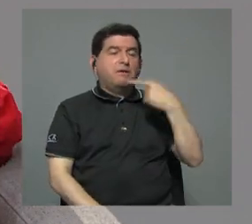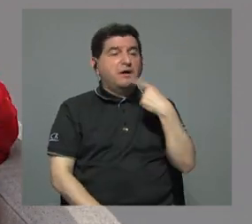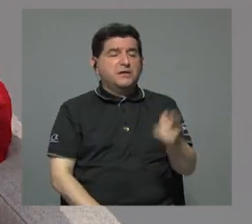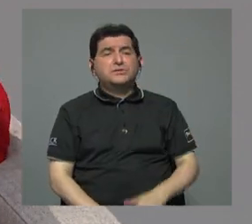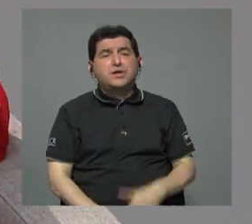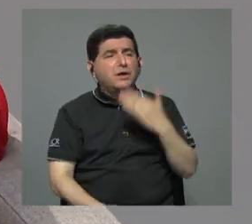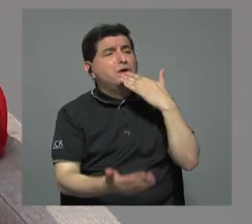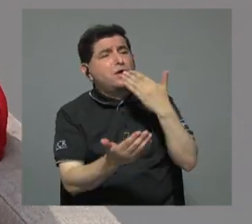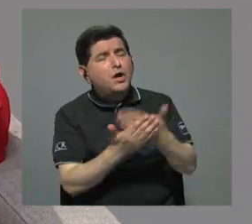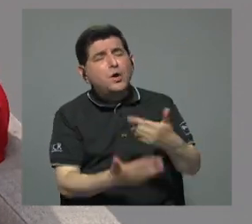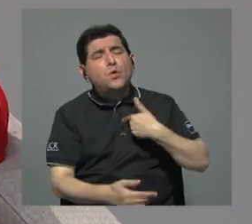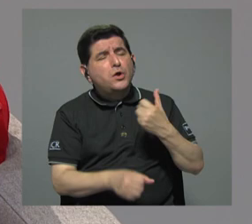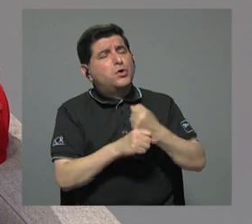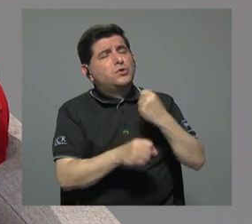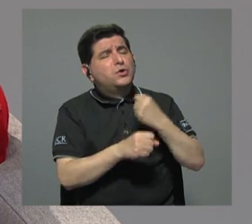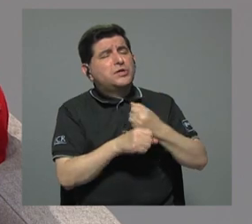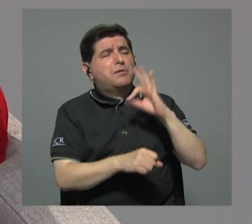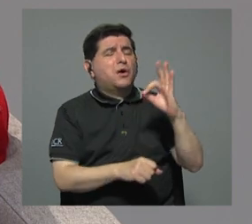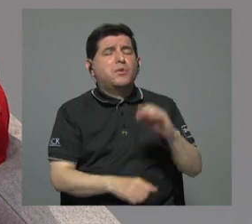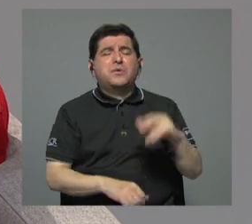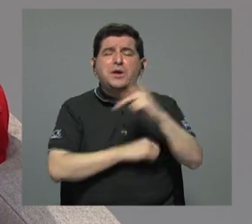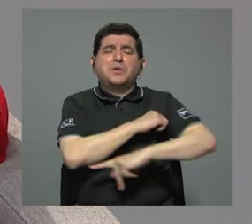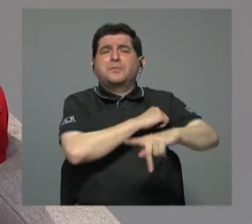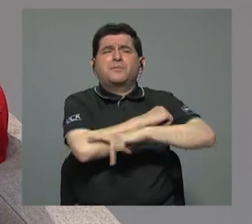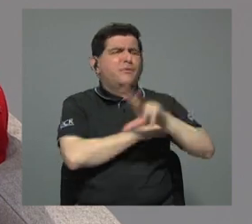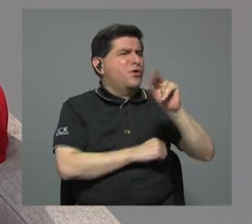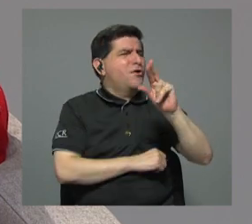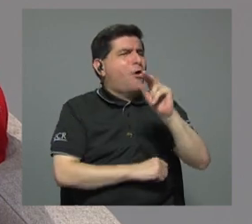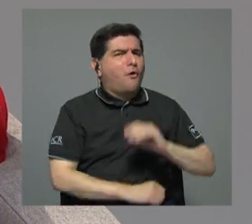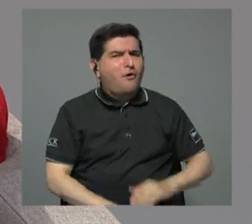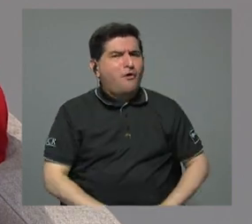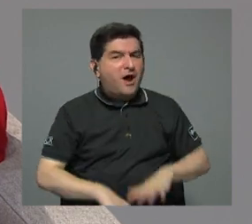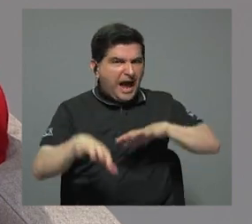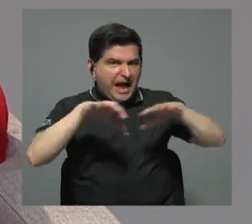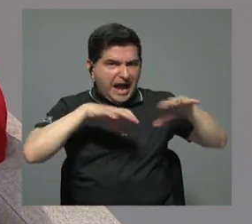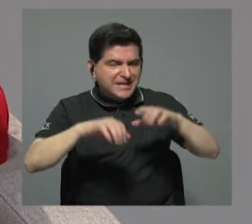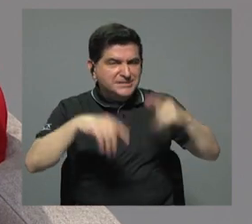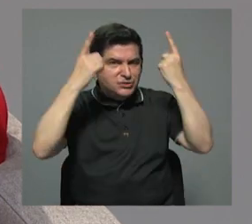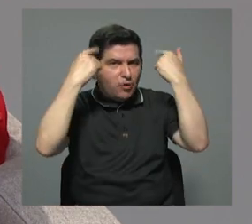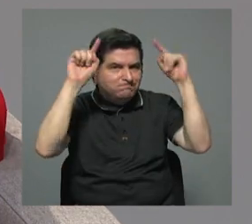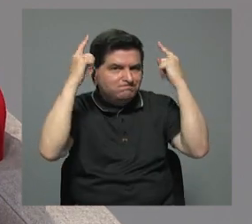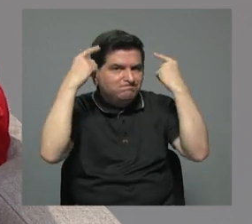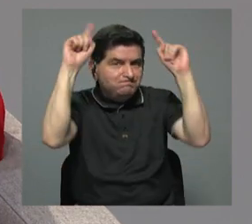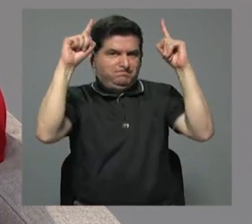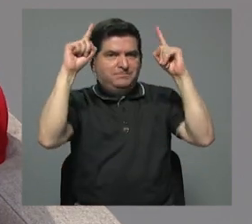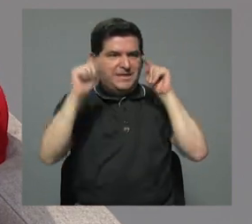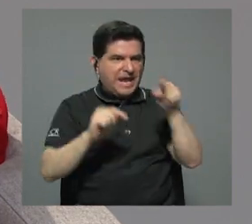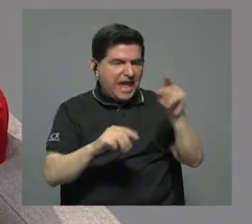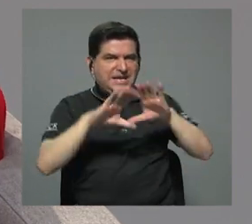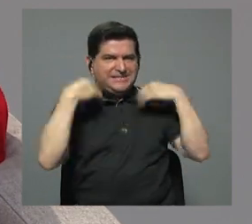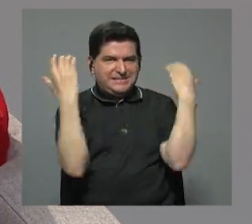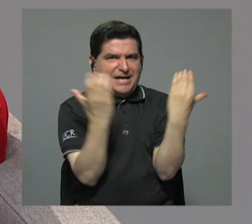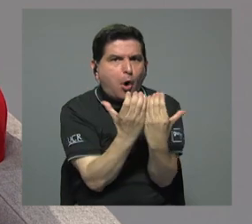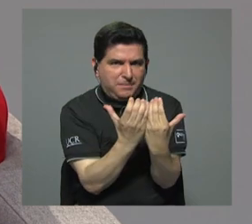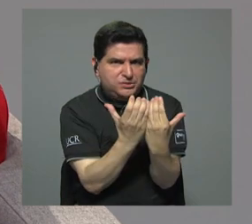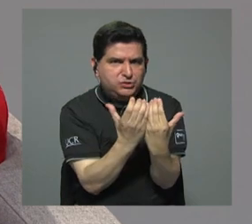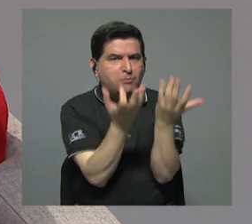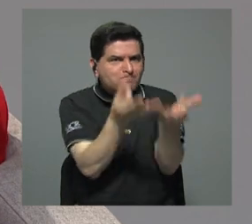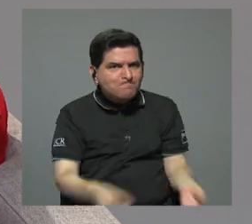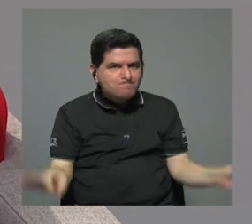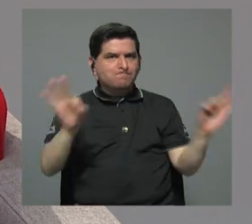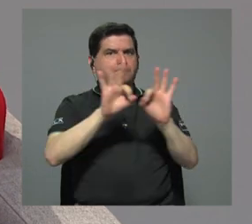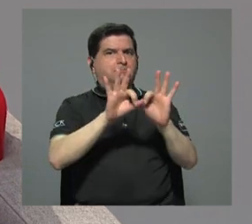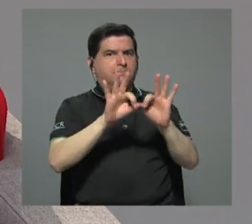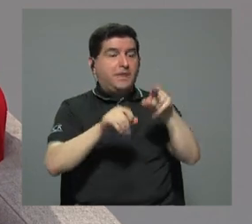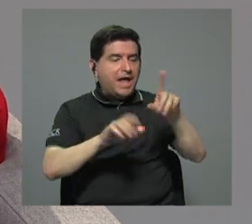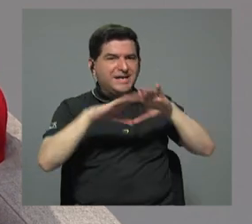qué bueno que estoy haciendo todo esto por el país no tiene que hacer acciones eficaces esas comisiones son importantes